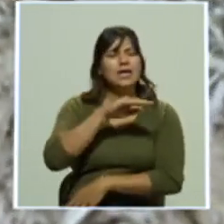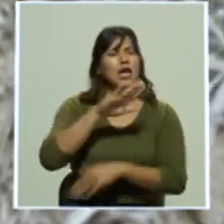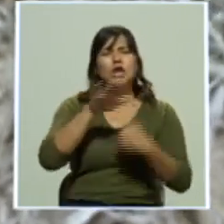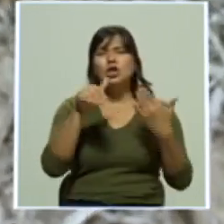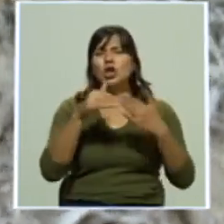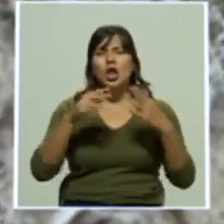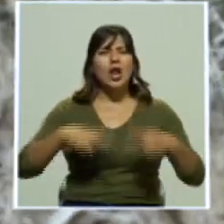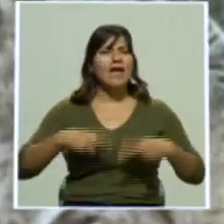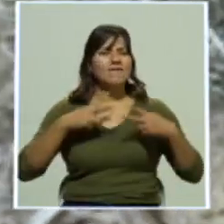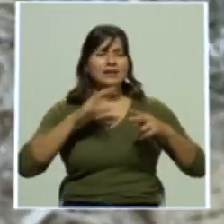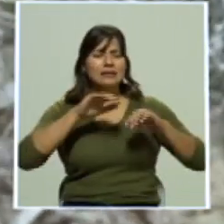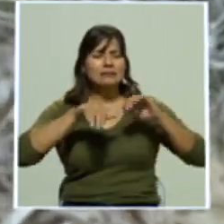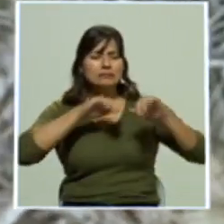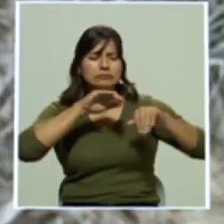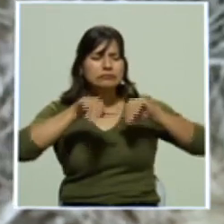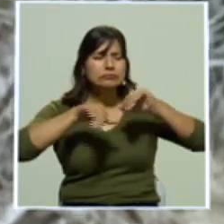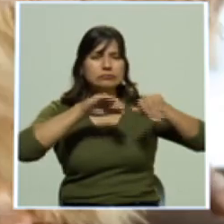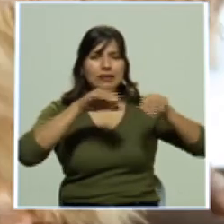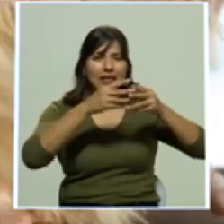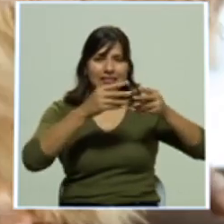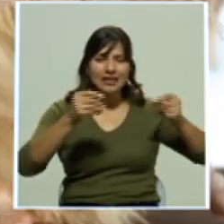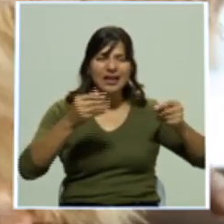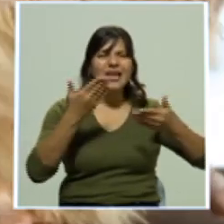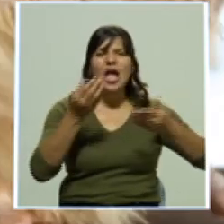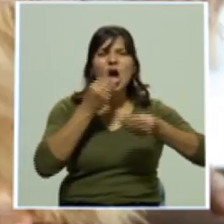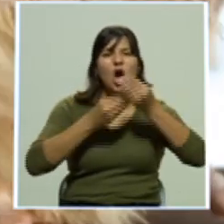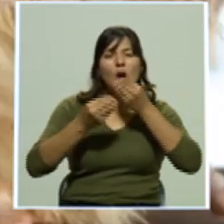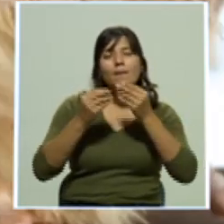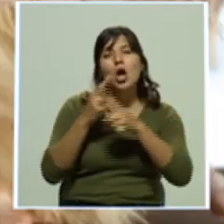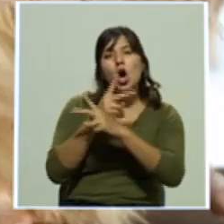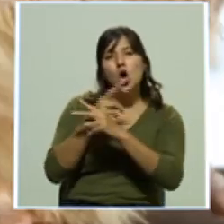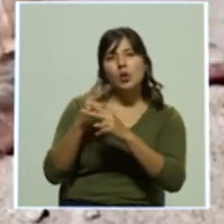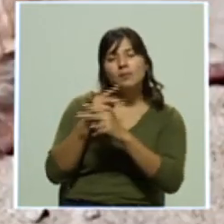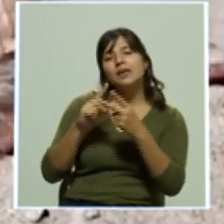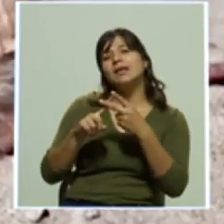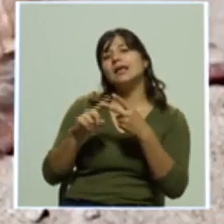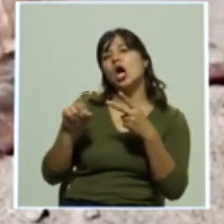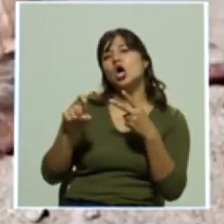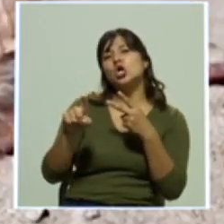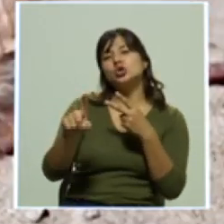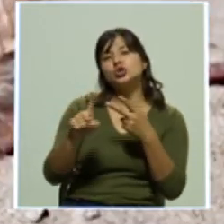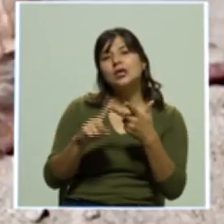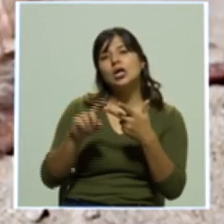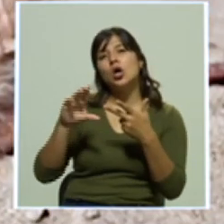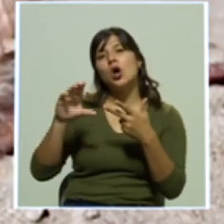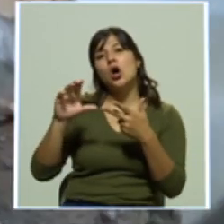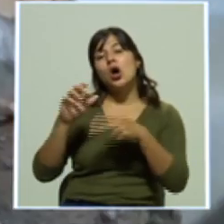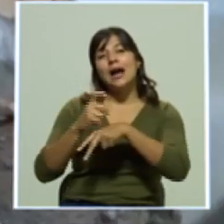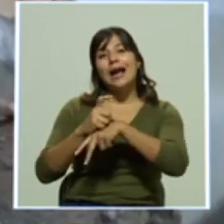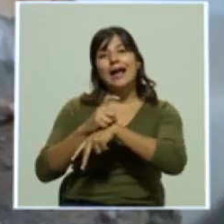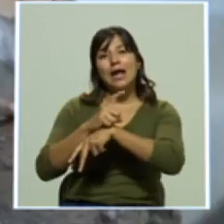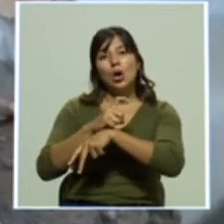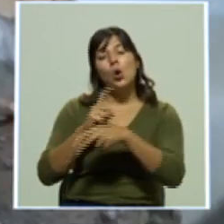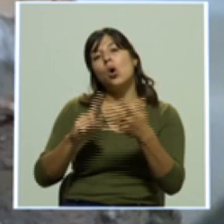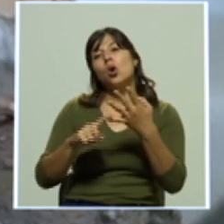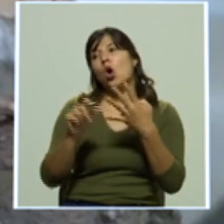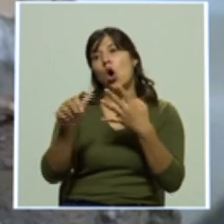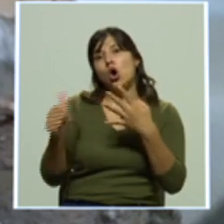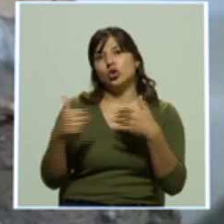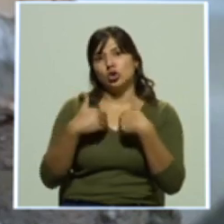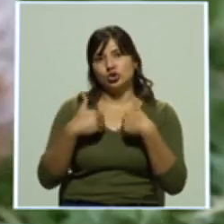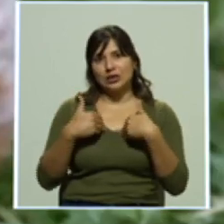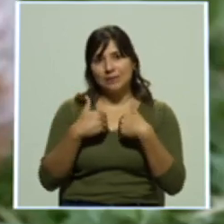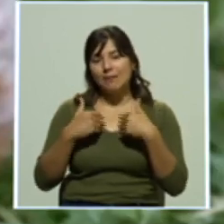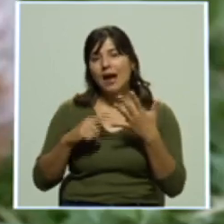bajo tierra. Se alimenta principalmente de hormigas, larvas, gusanos, caracoles, otros insectos y varias plantas